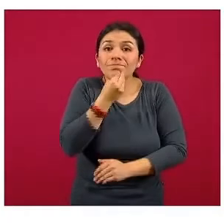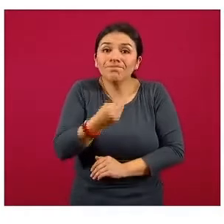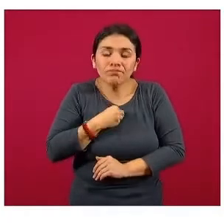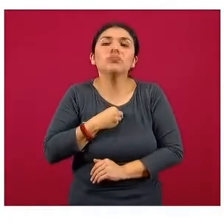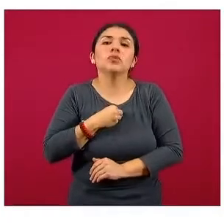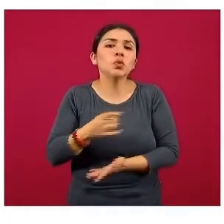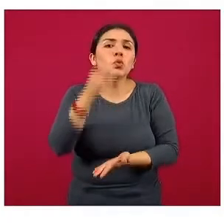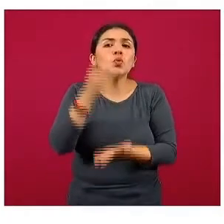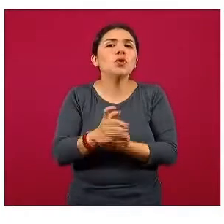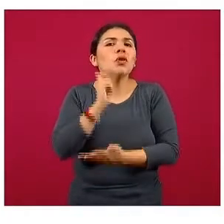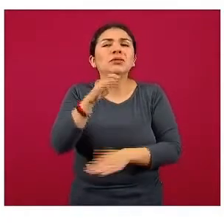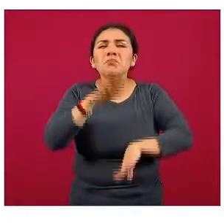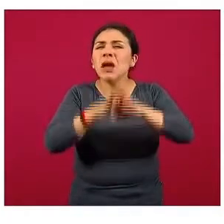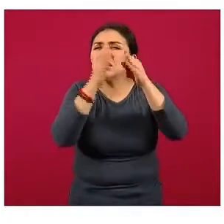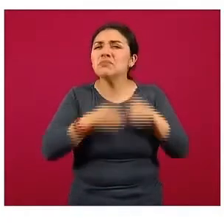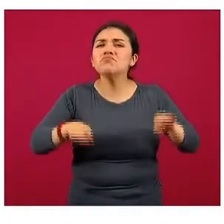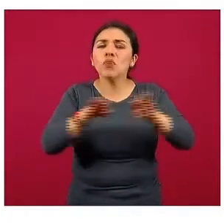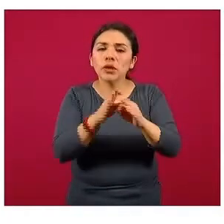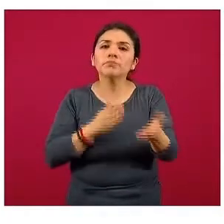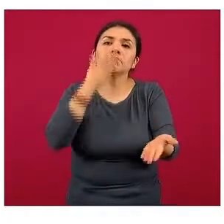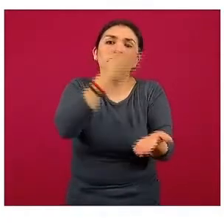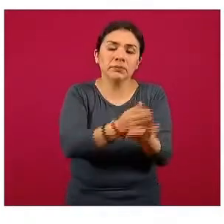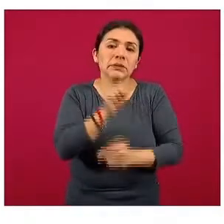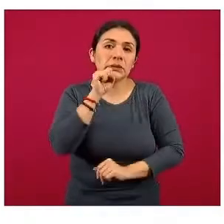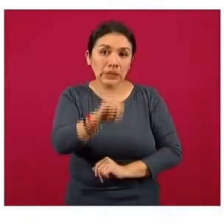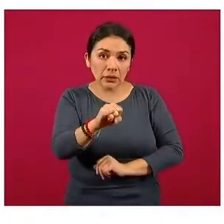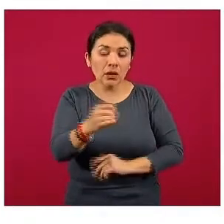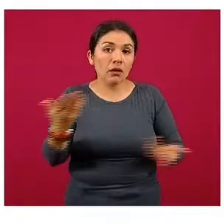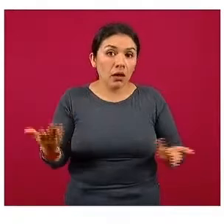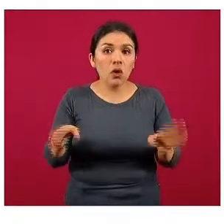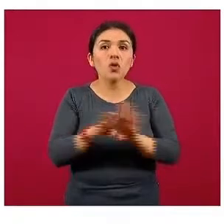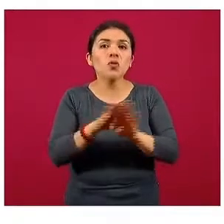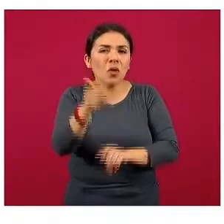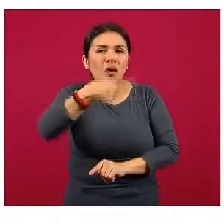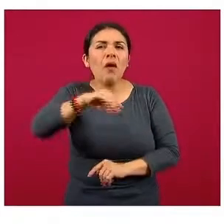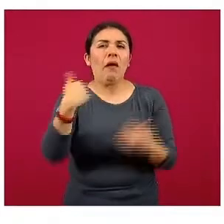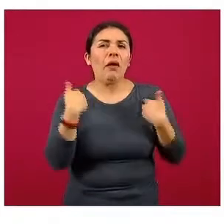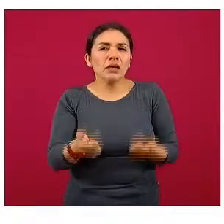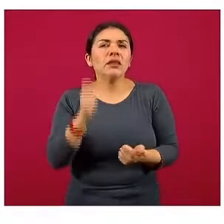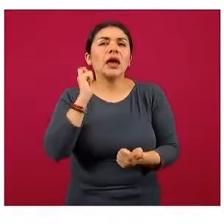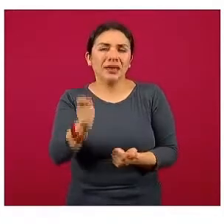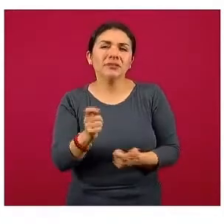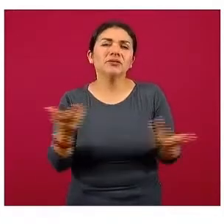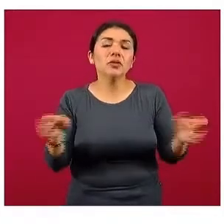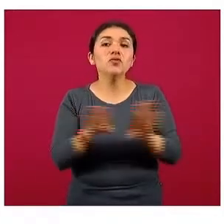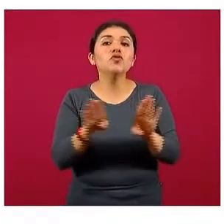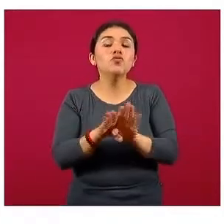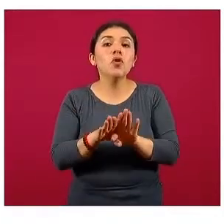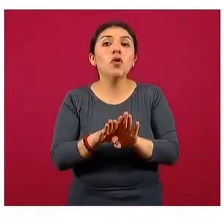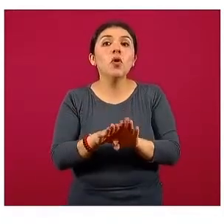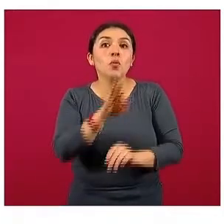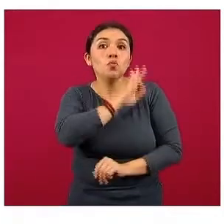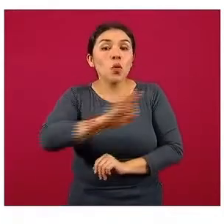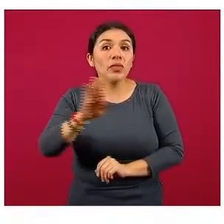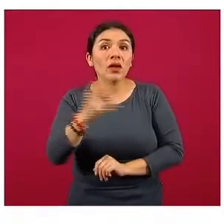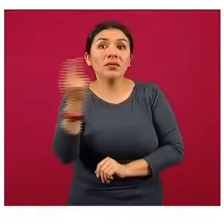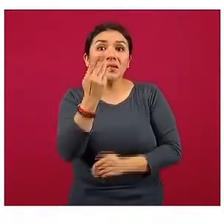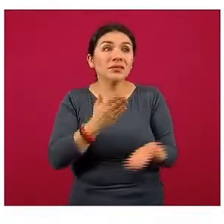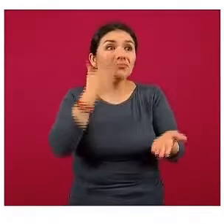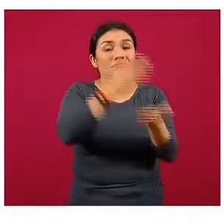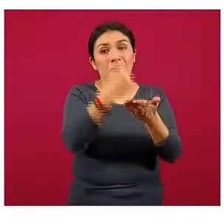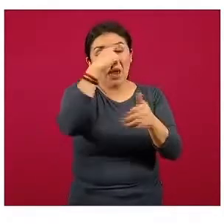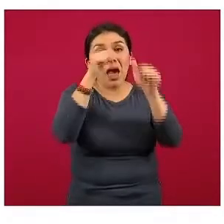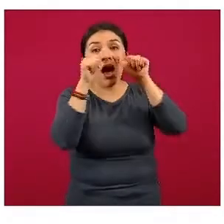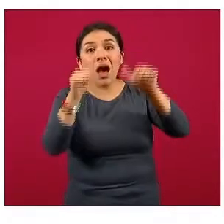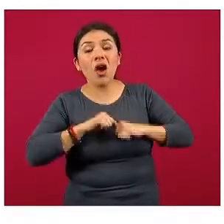solo para lo más indispensable. Entre lo que lógicamente destaca el hecho de poder demandar atención